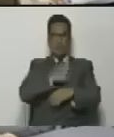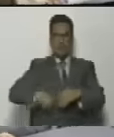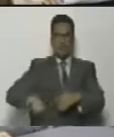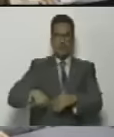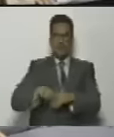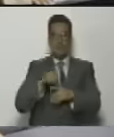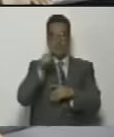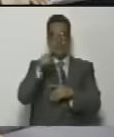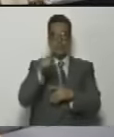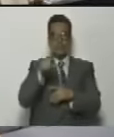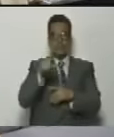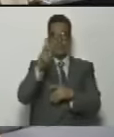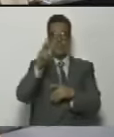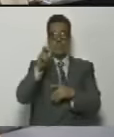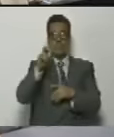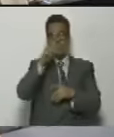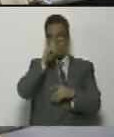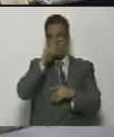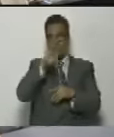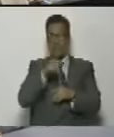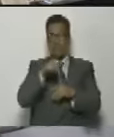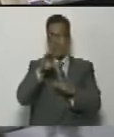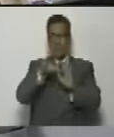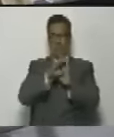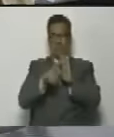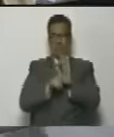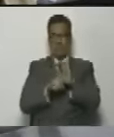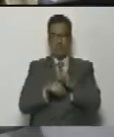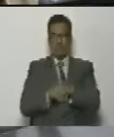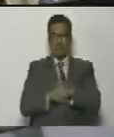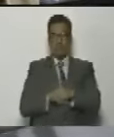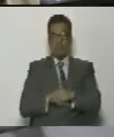presidente para un nuevo periodo constitucional.